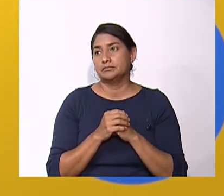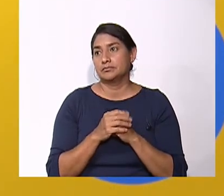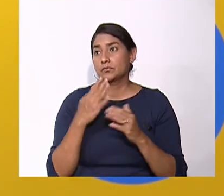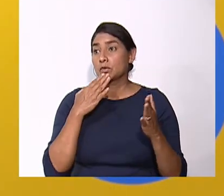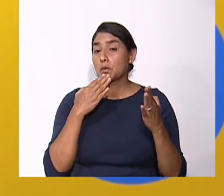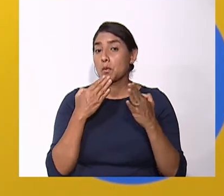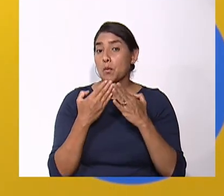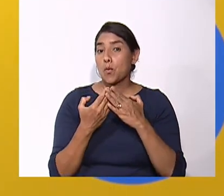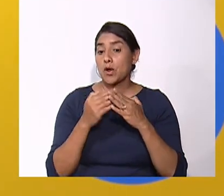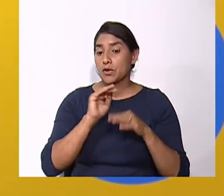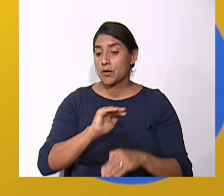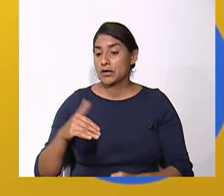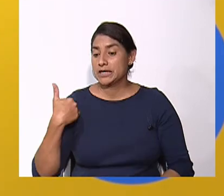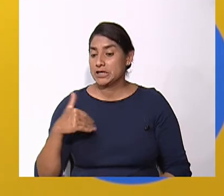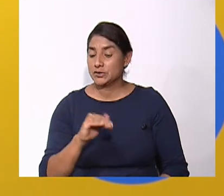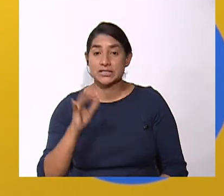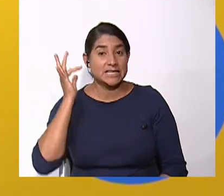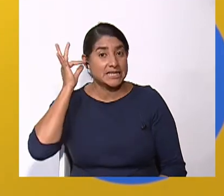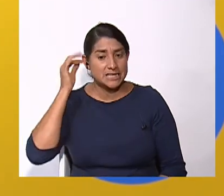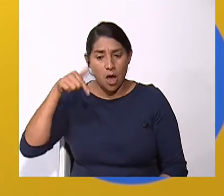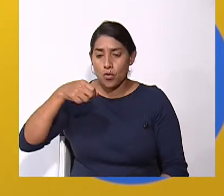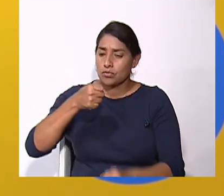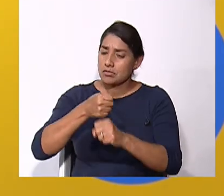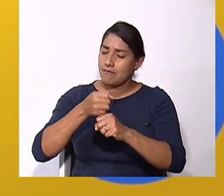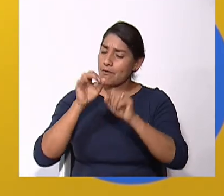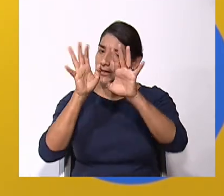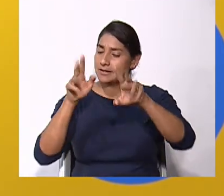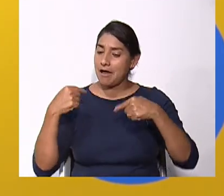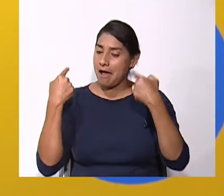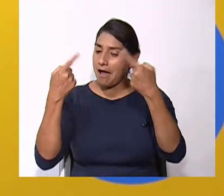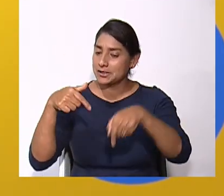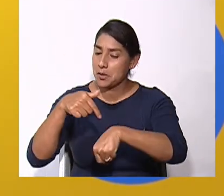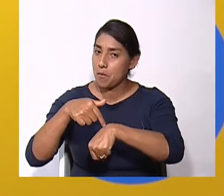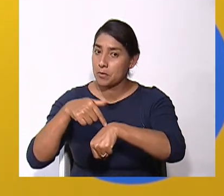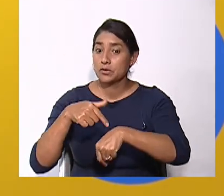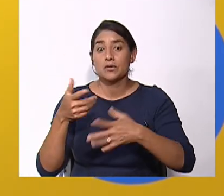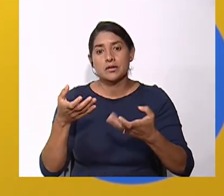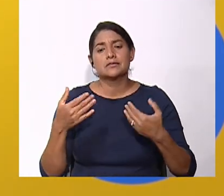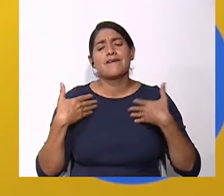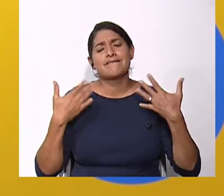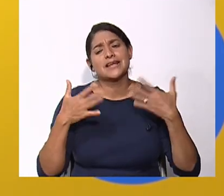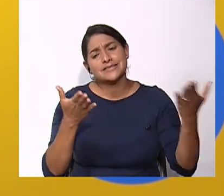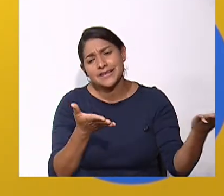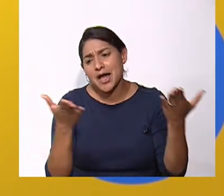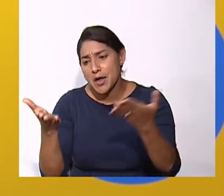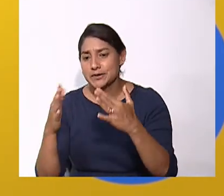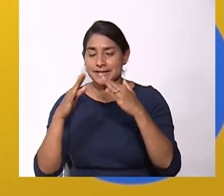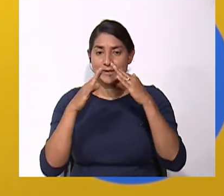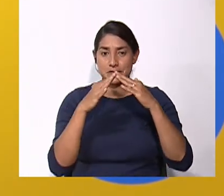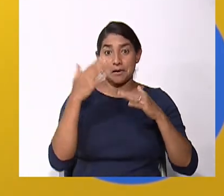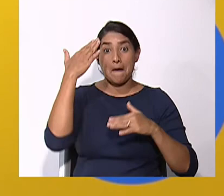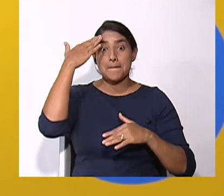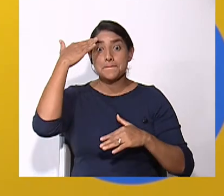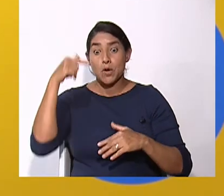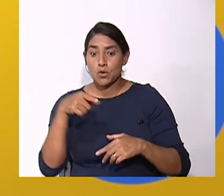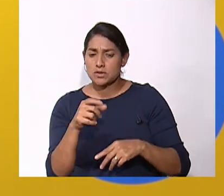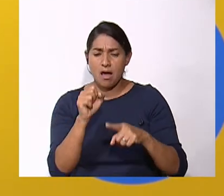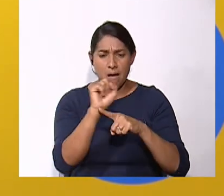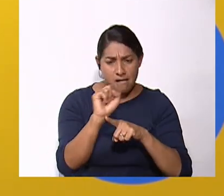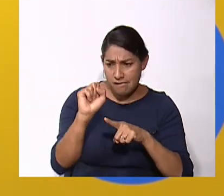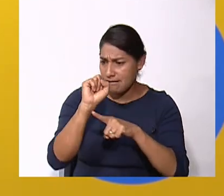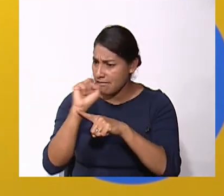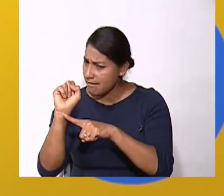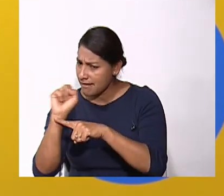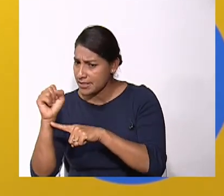Bueno, niños y niñas, hemos hecho un gran trabajo hasta este momento y los quiero felicitar porque han